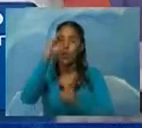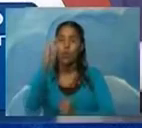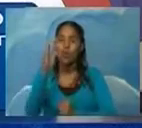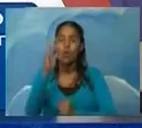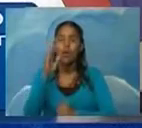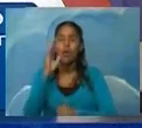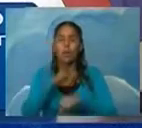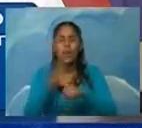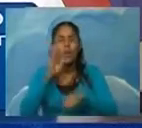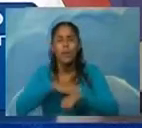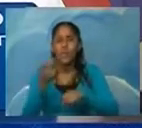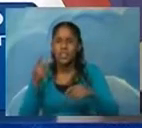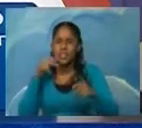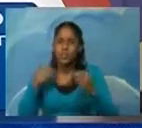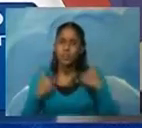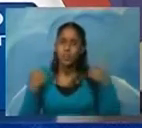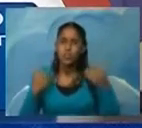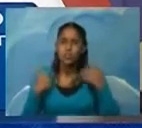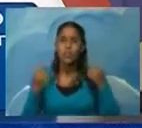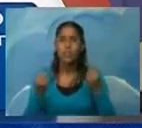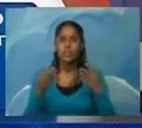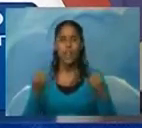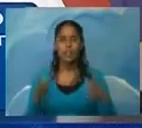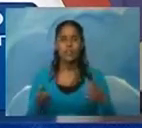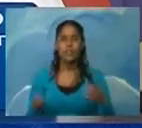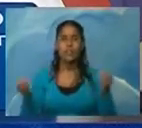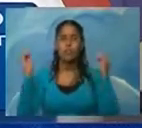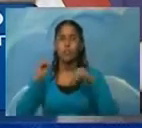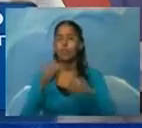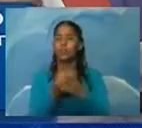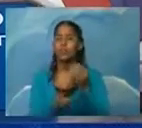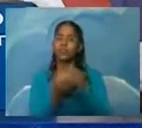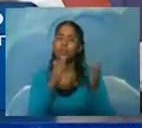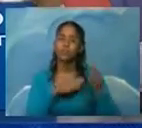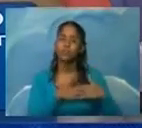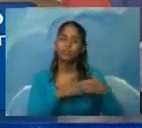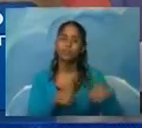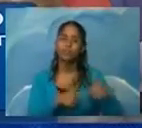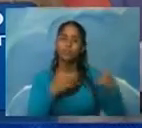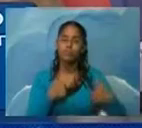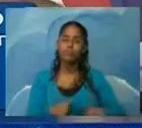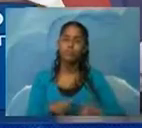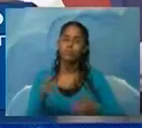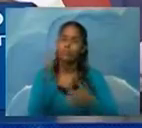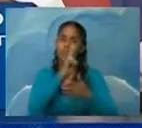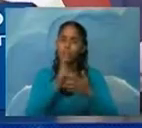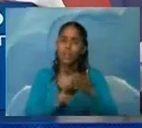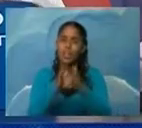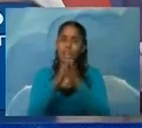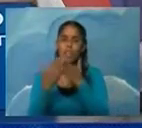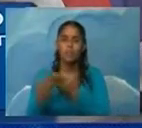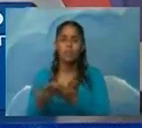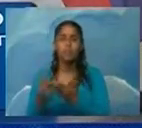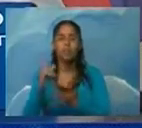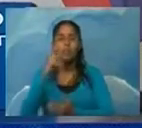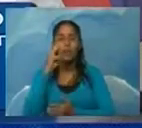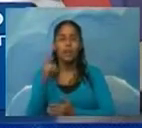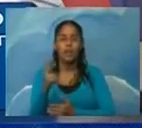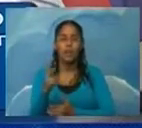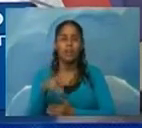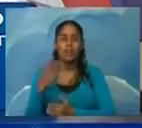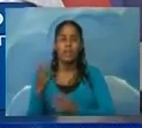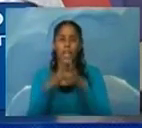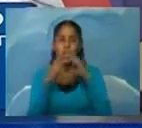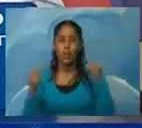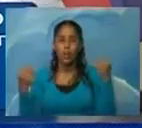qué hemos sufrido tanto? Póngase la mano en el corazón y lea su historia, lea la Biblia y se dará cuenta que